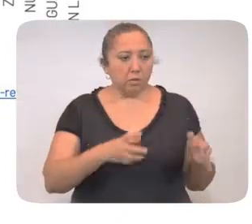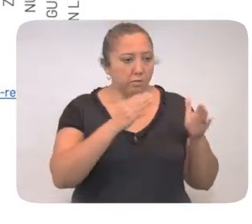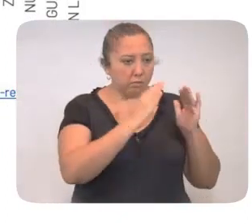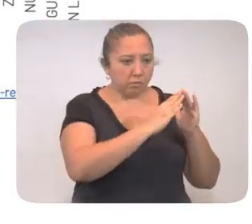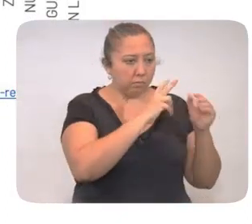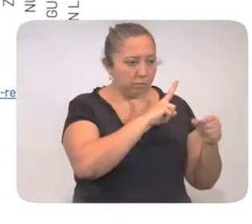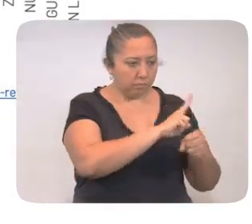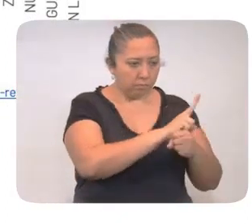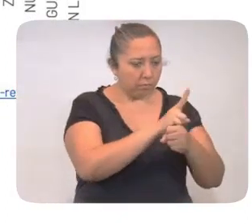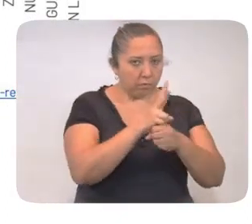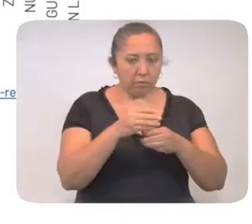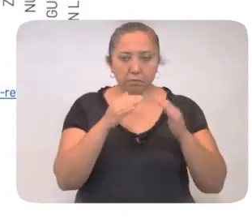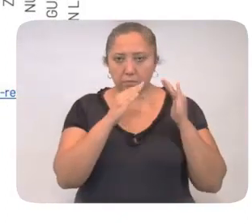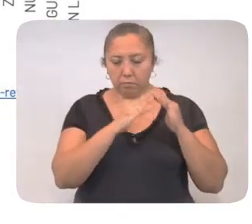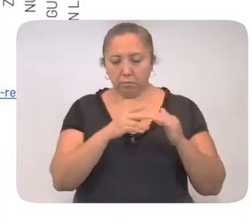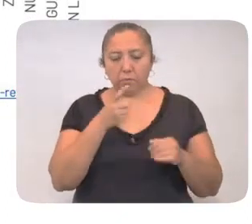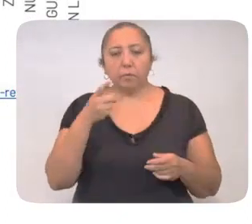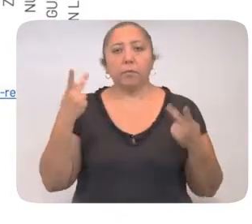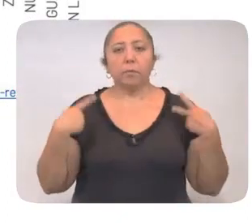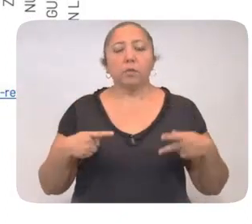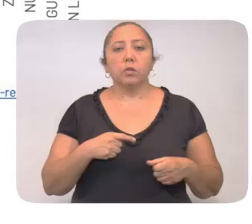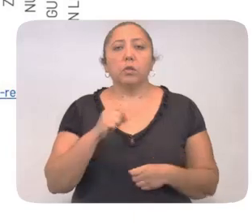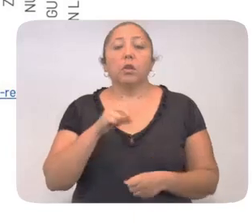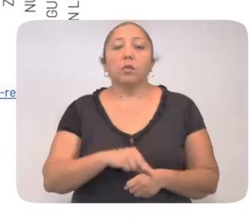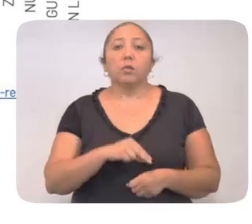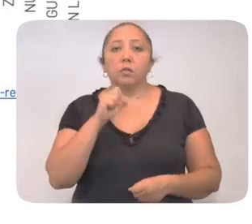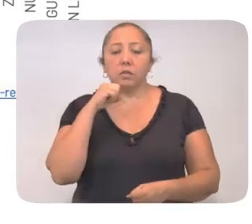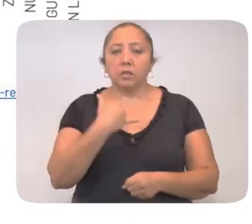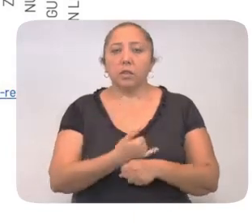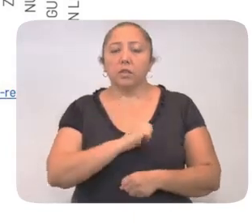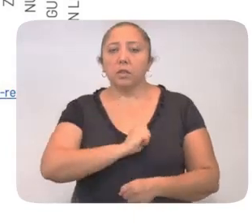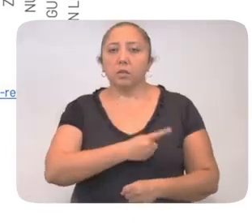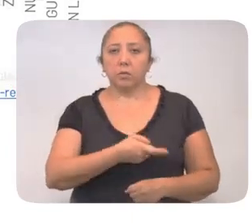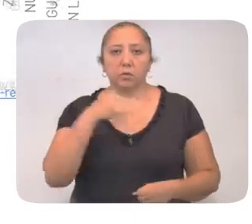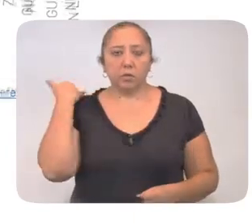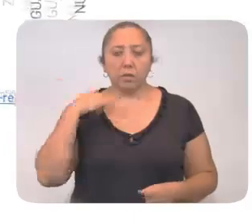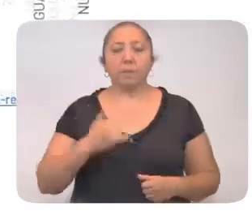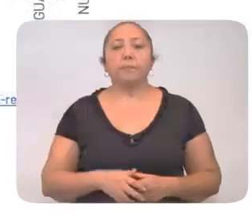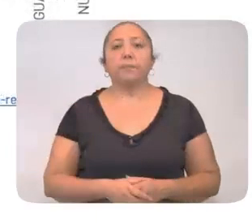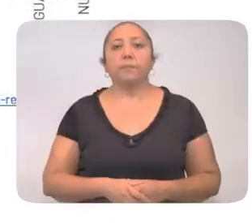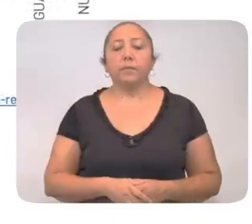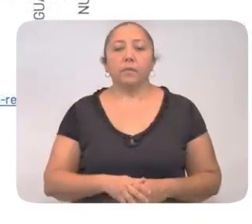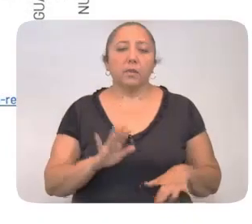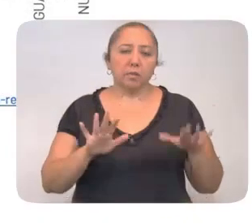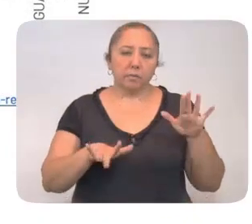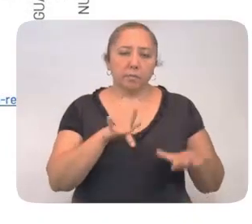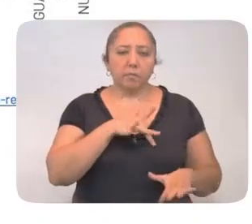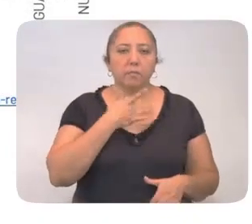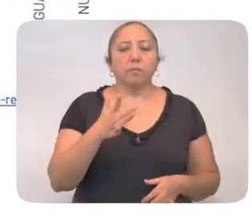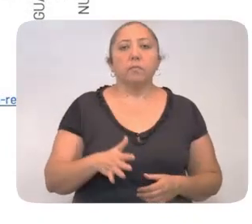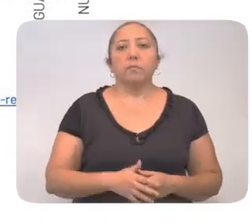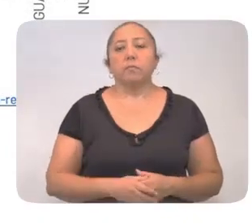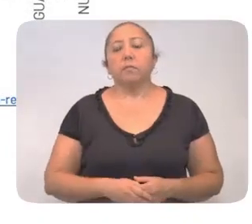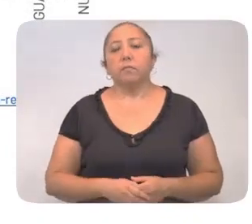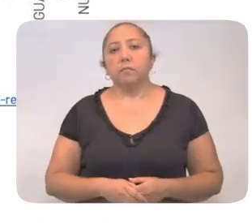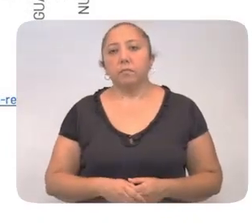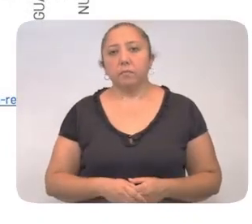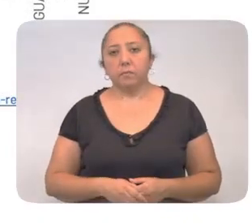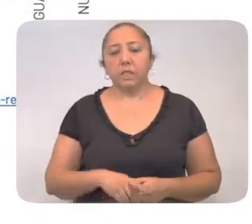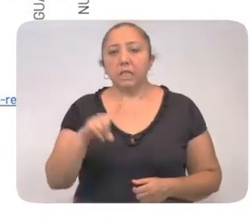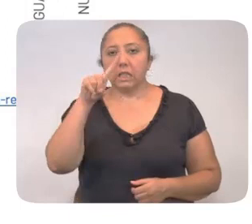aislados y monitoreados constantemente por personal médico de la Secretaría de Salud de Yucatán. Presentan síntomas leves.